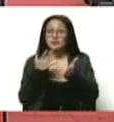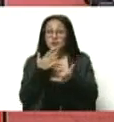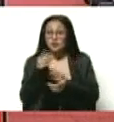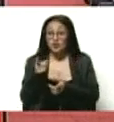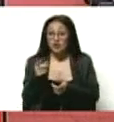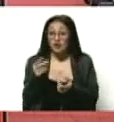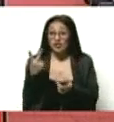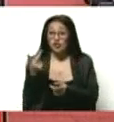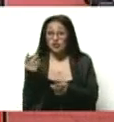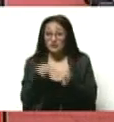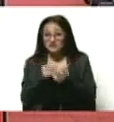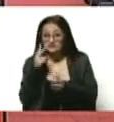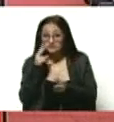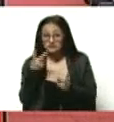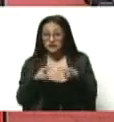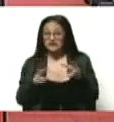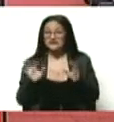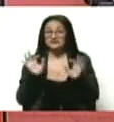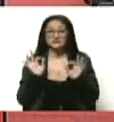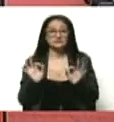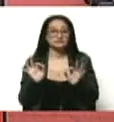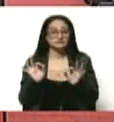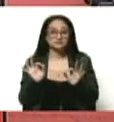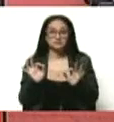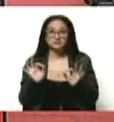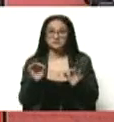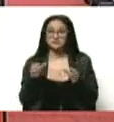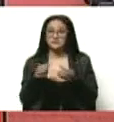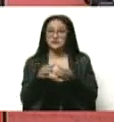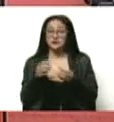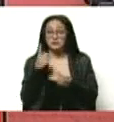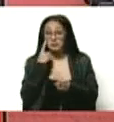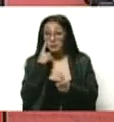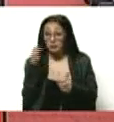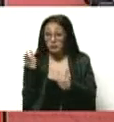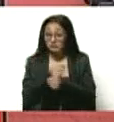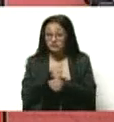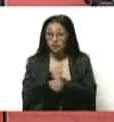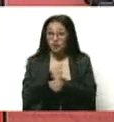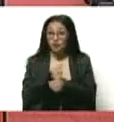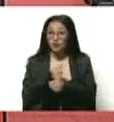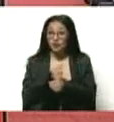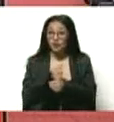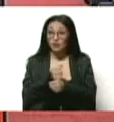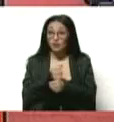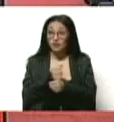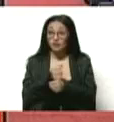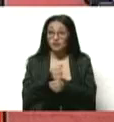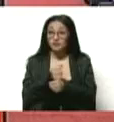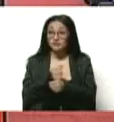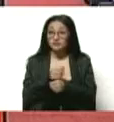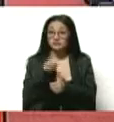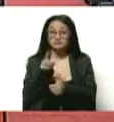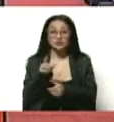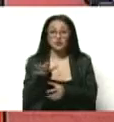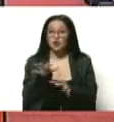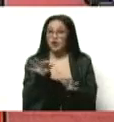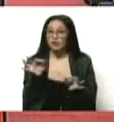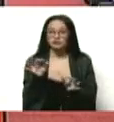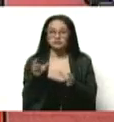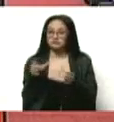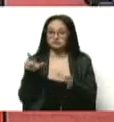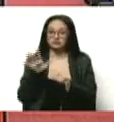tarea, tenga la seguridad que mientras esta dirección nacional está aquí, no tendrá opción en este